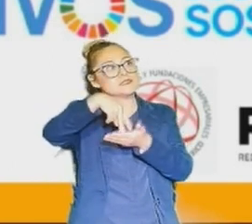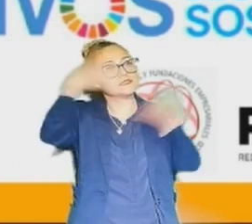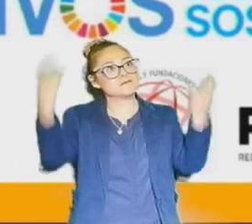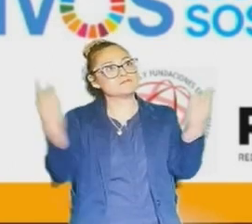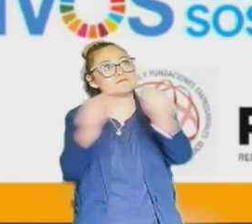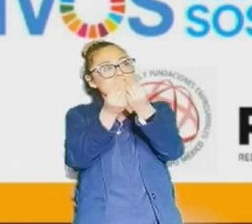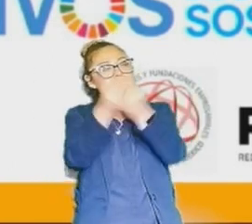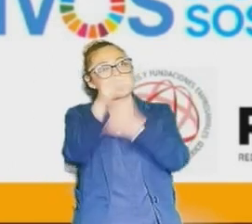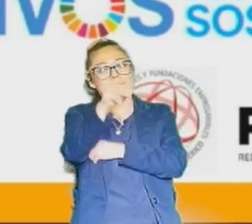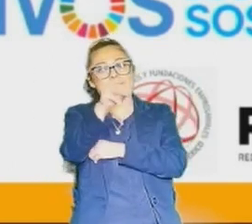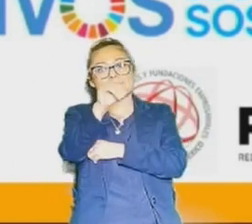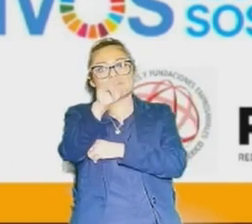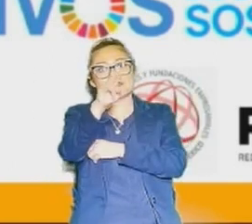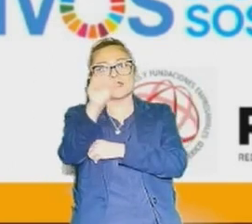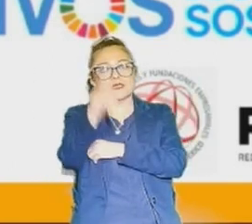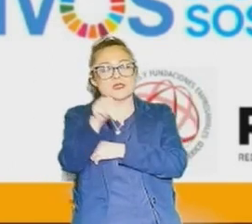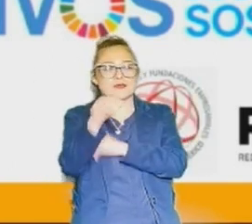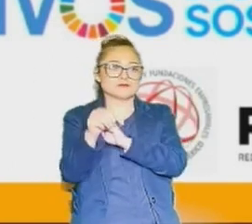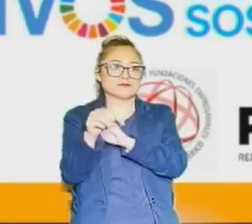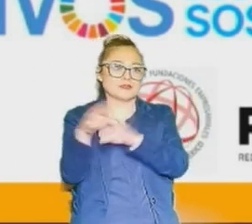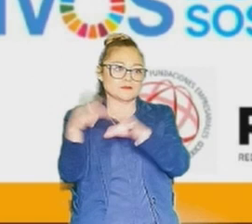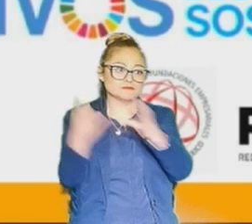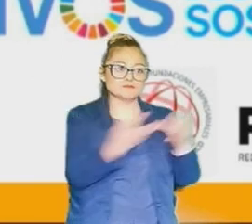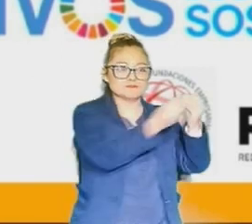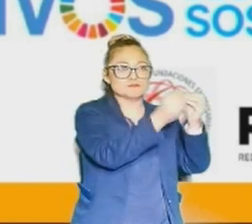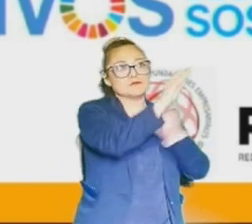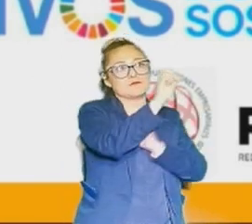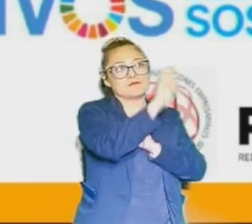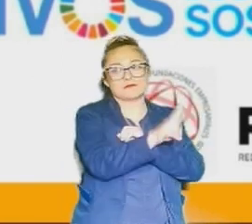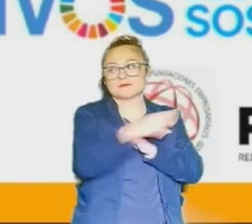Miriam, a donde está Fer y acá está mi querida Chio.